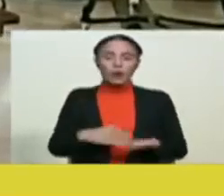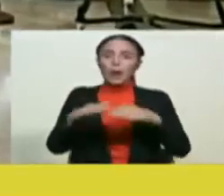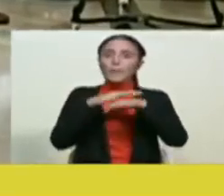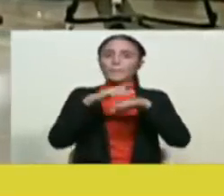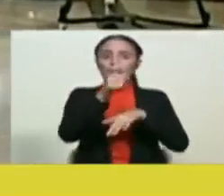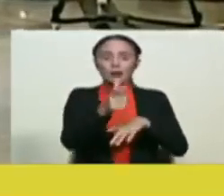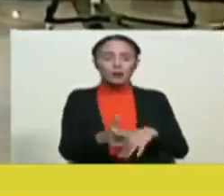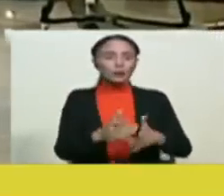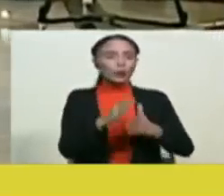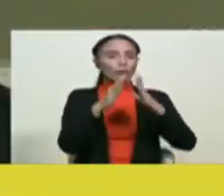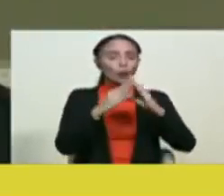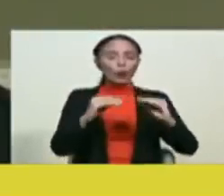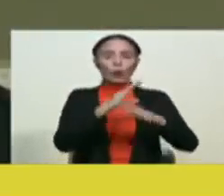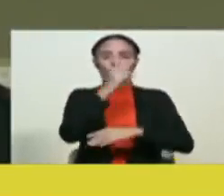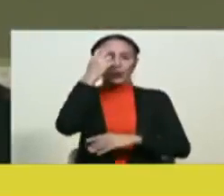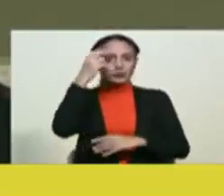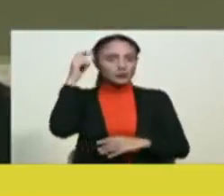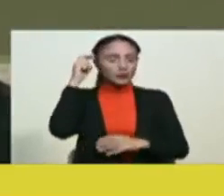canciller